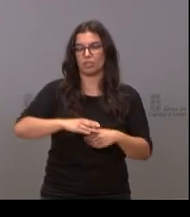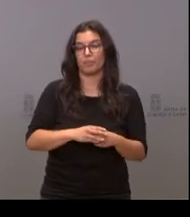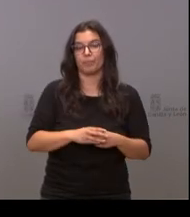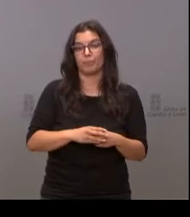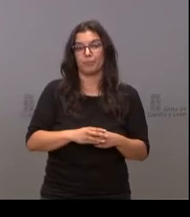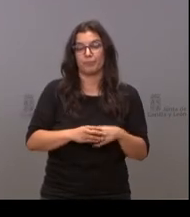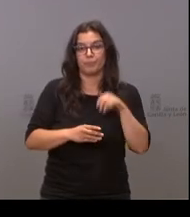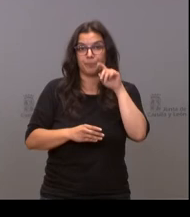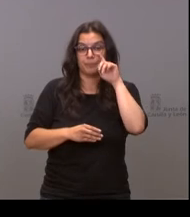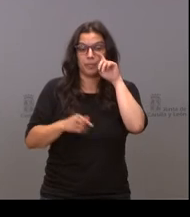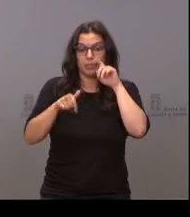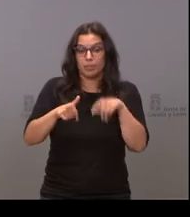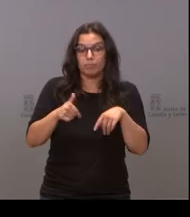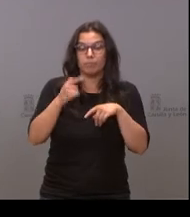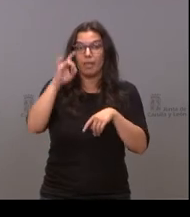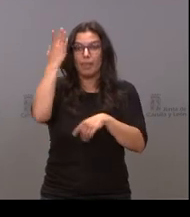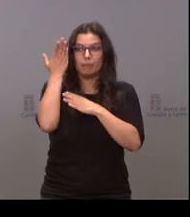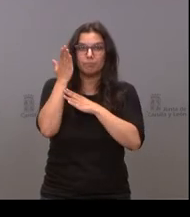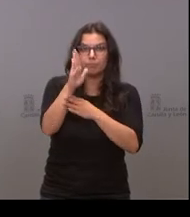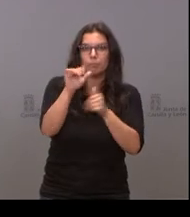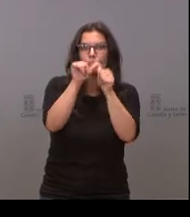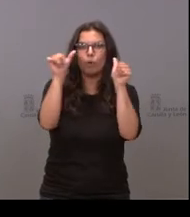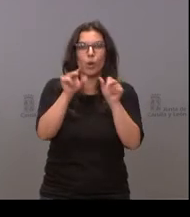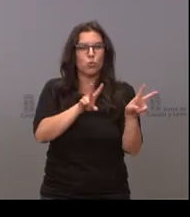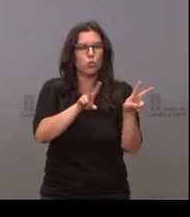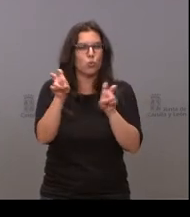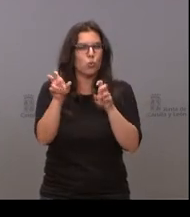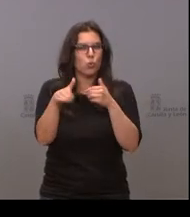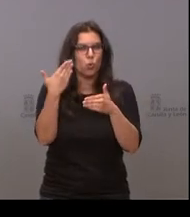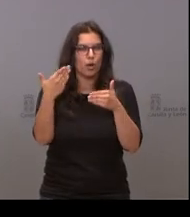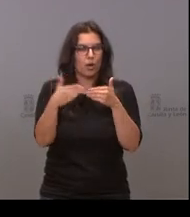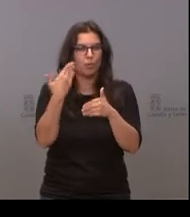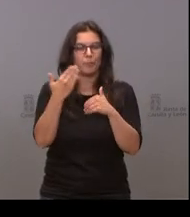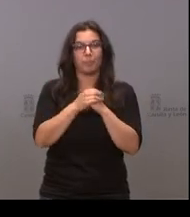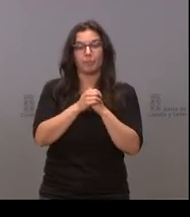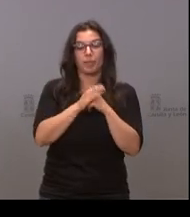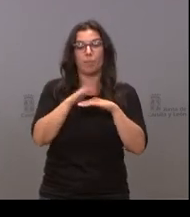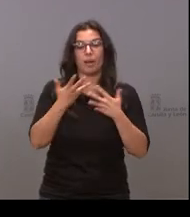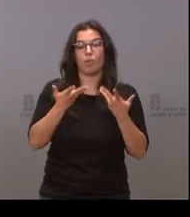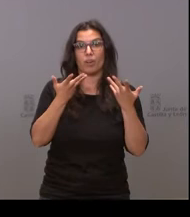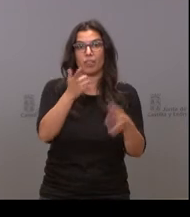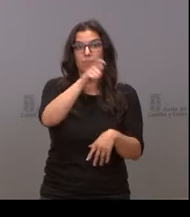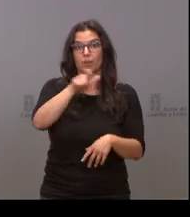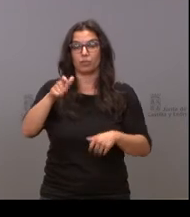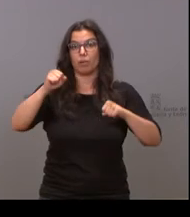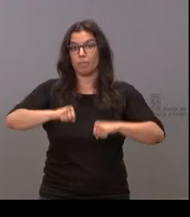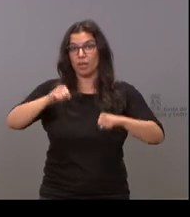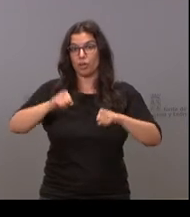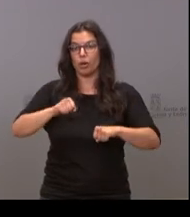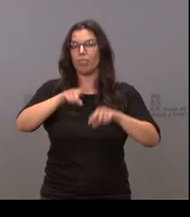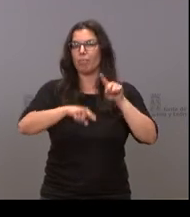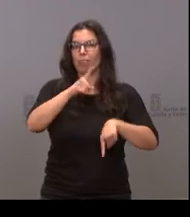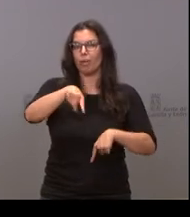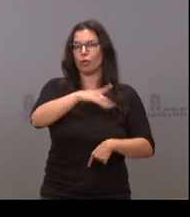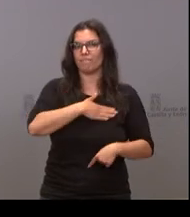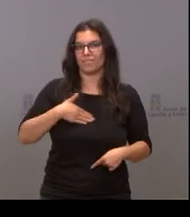idea que aquí hoy hemos planteado es un modelo innovador para dar a las personas mayores precisamente lo que quieren vamos